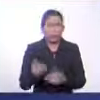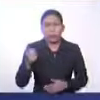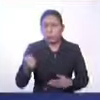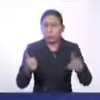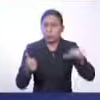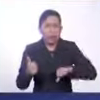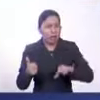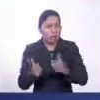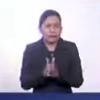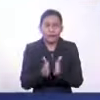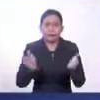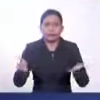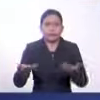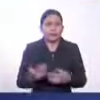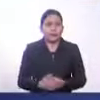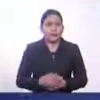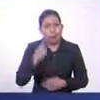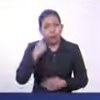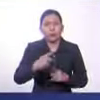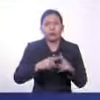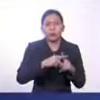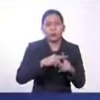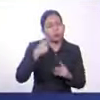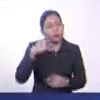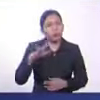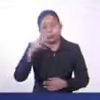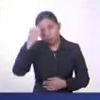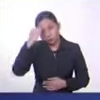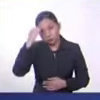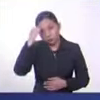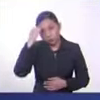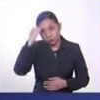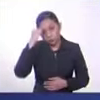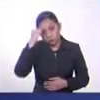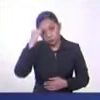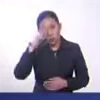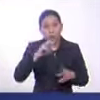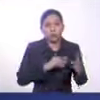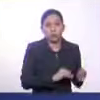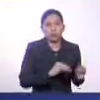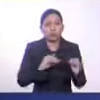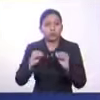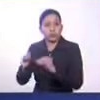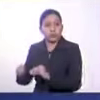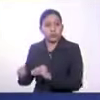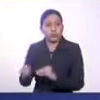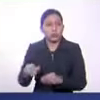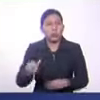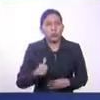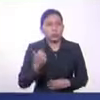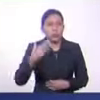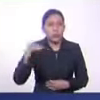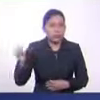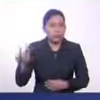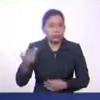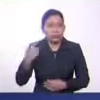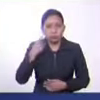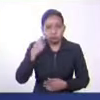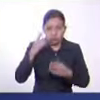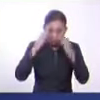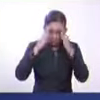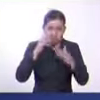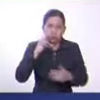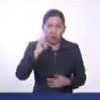que tiene aspectos positivos. De hecho, fíjate que hemos aprendido mucho sobre la migración. ¿Te parece si escuchamos, si